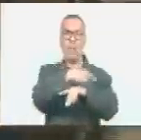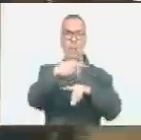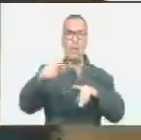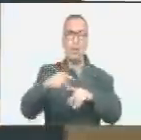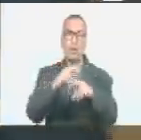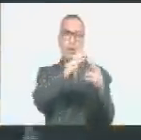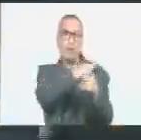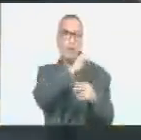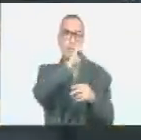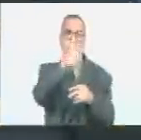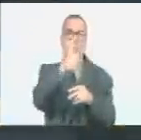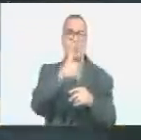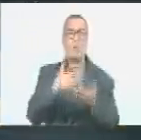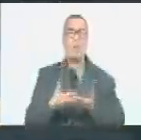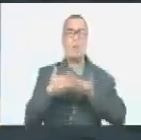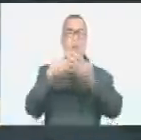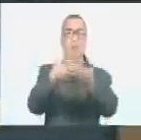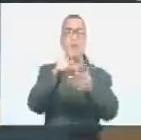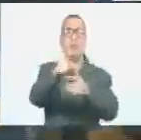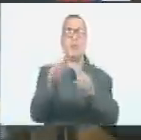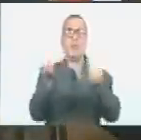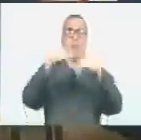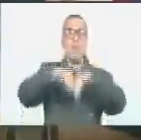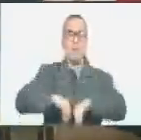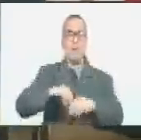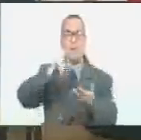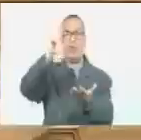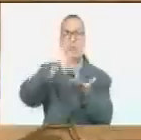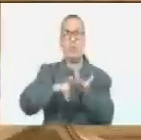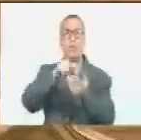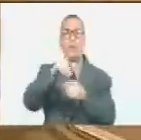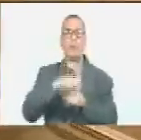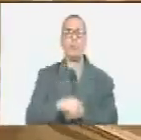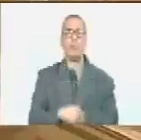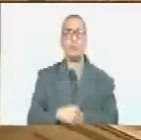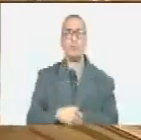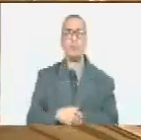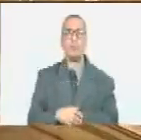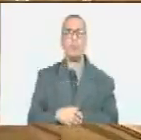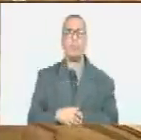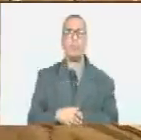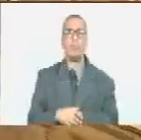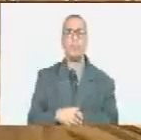Junta Directiva a fin de entregarles el acuerdo aprobado.